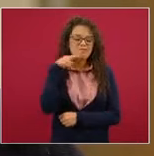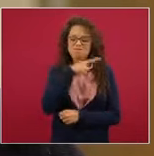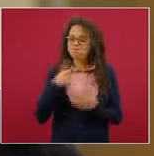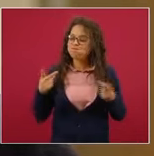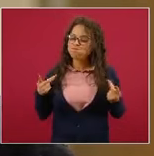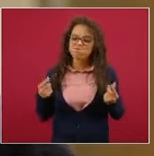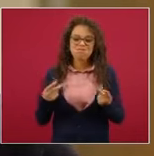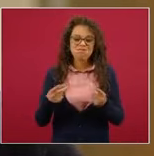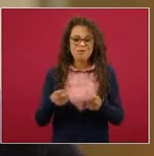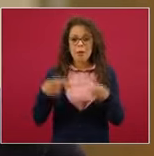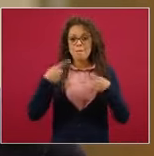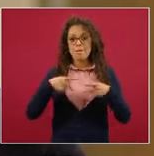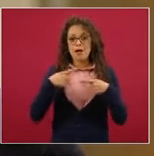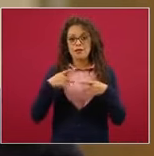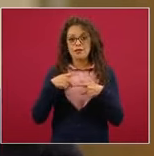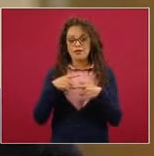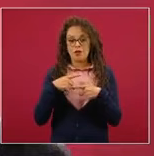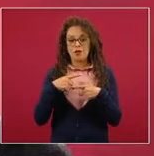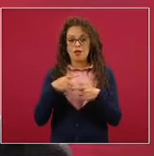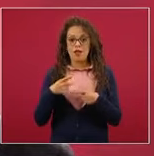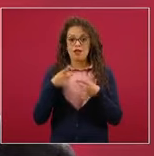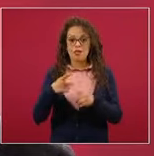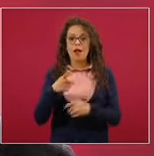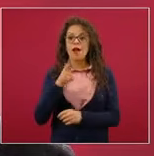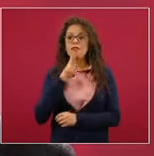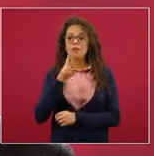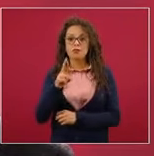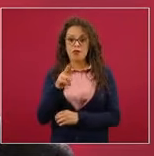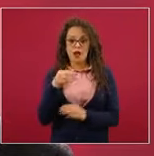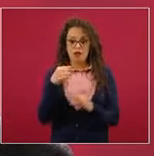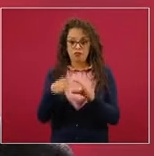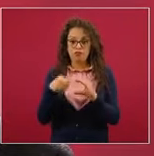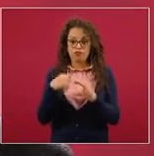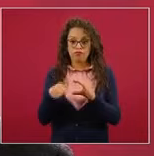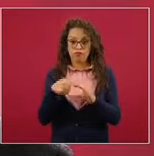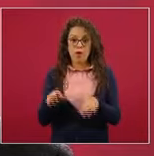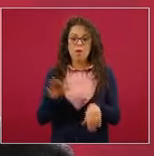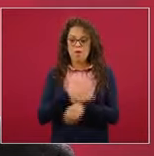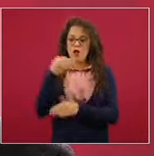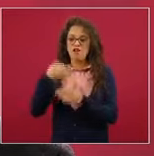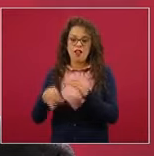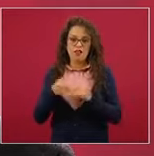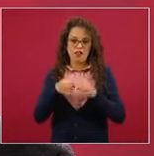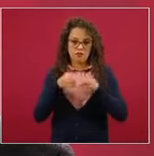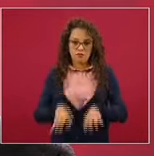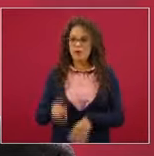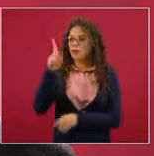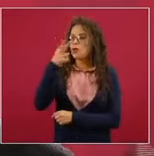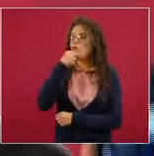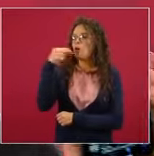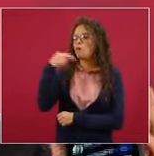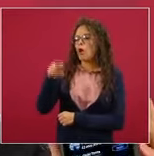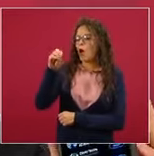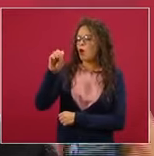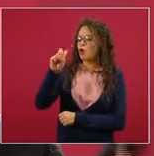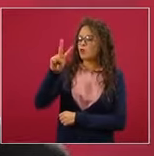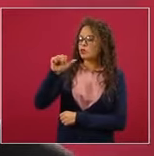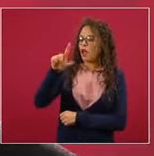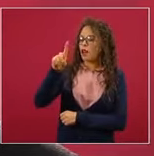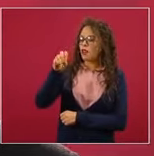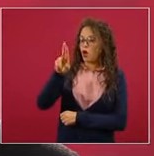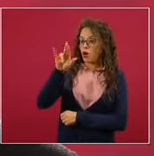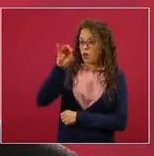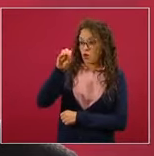de desinformación, como la que pone un tuitero de nombre Osvaldo Ríos, que dice, con respecto a esa